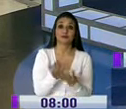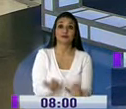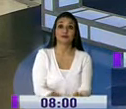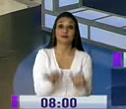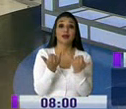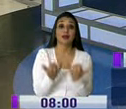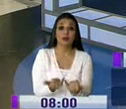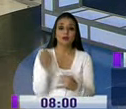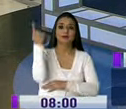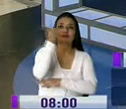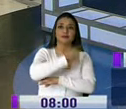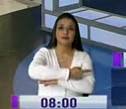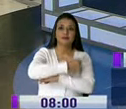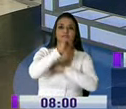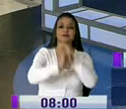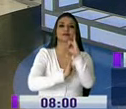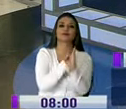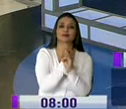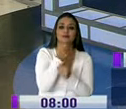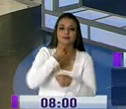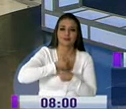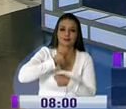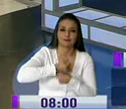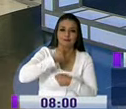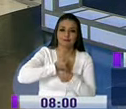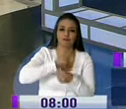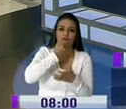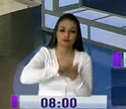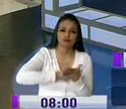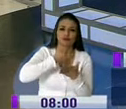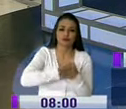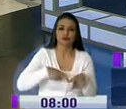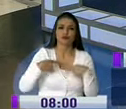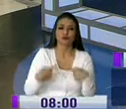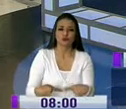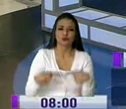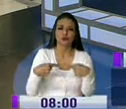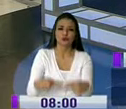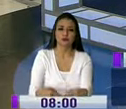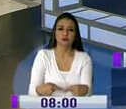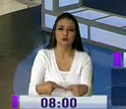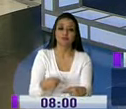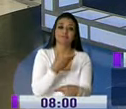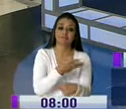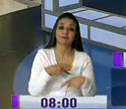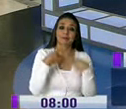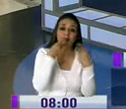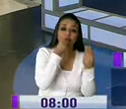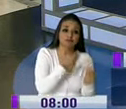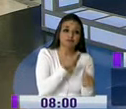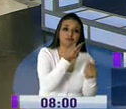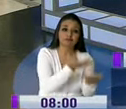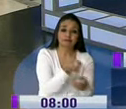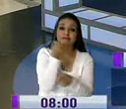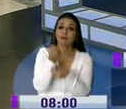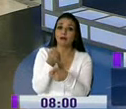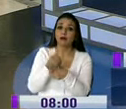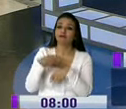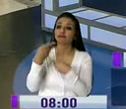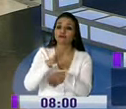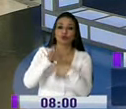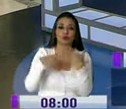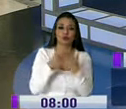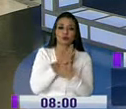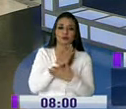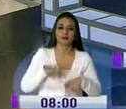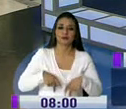el Día Internacional del Trabajo, a todos ellos que luchan día a día por llevar el pan al hogar, ¿no? Sí, claro, todos hacemos